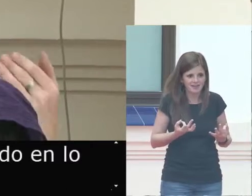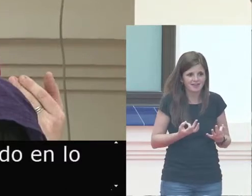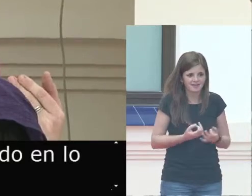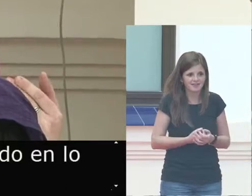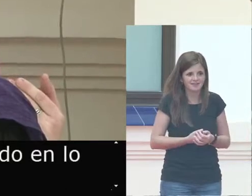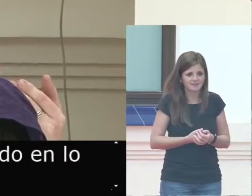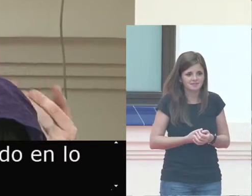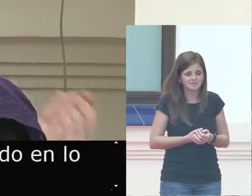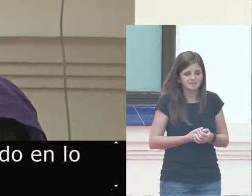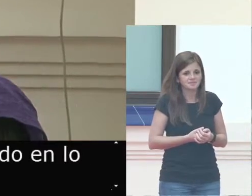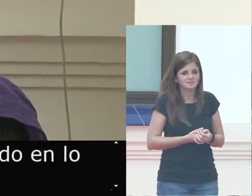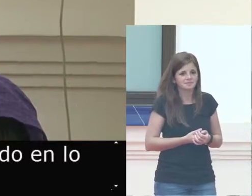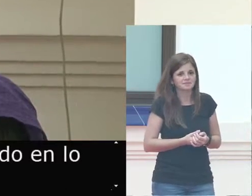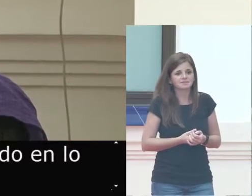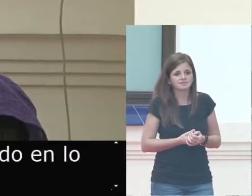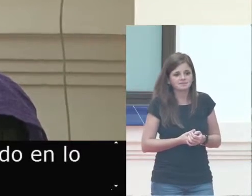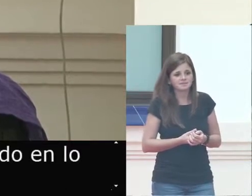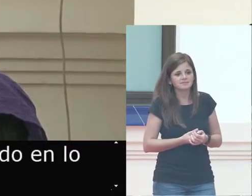que tenemos que seguir.